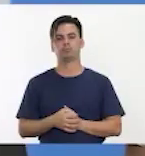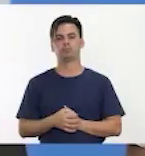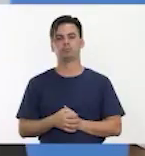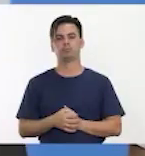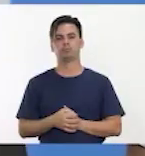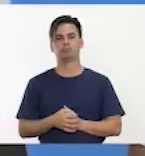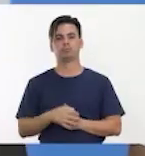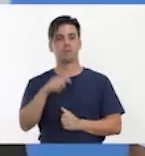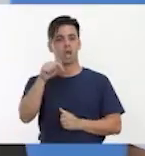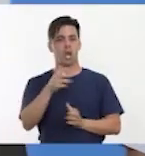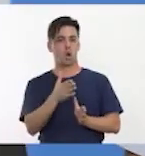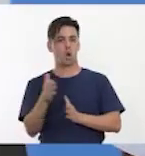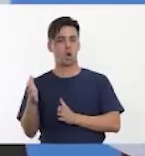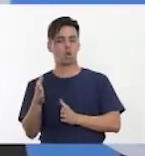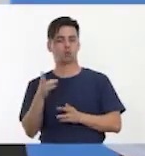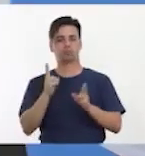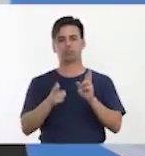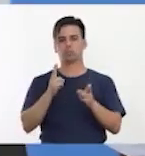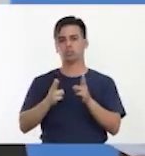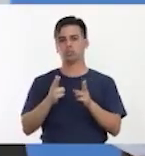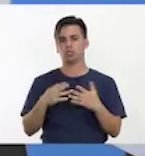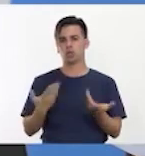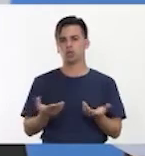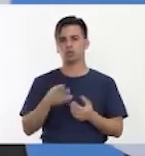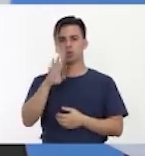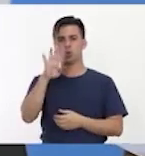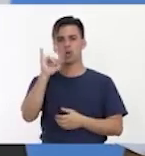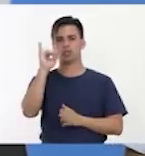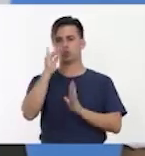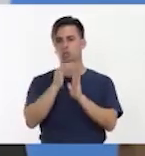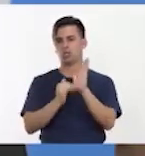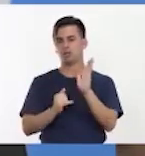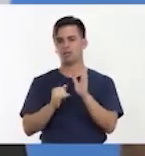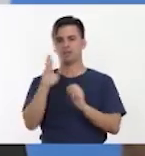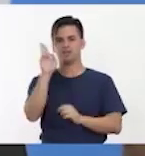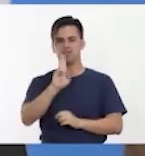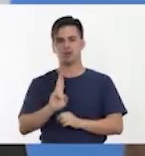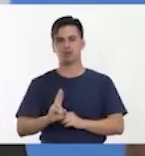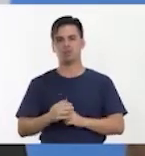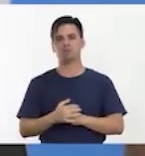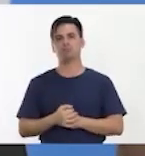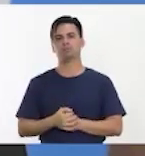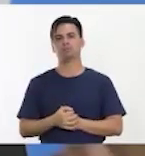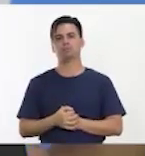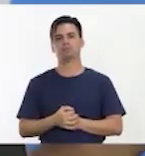Finalmente, corresponden las orientaciones para el cuarto semestre de facultad.